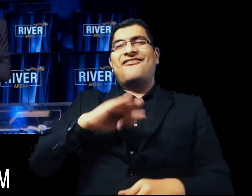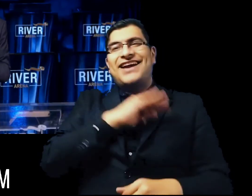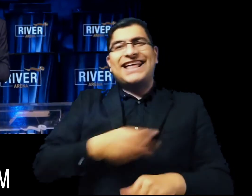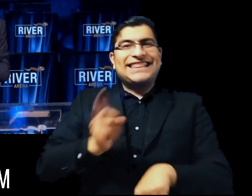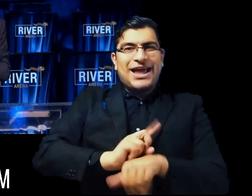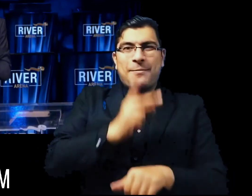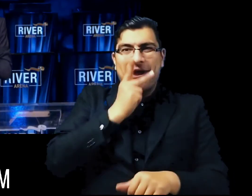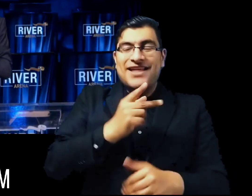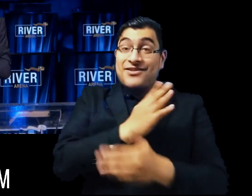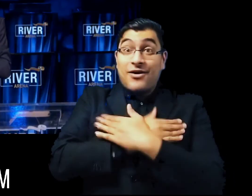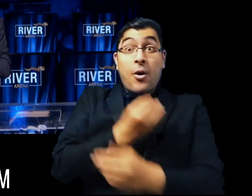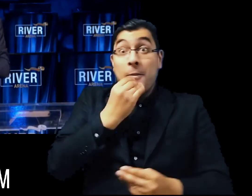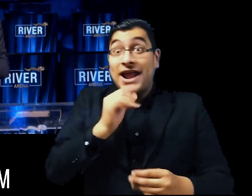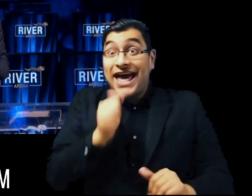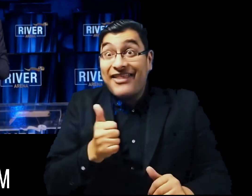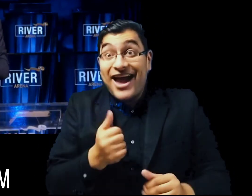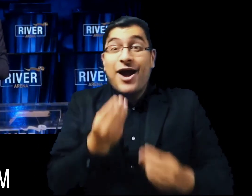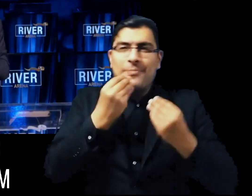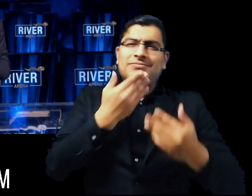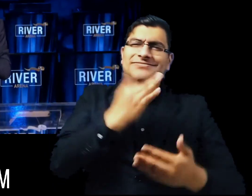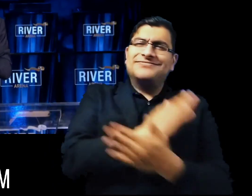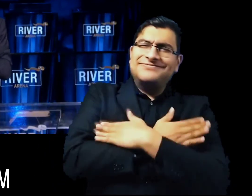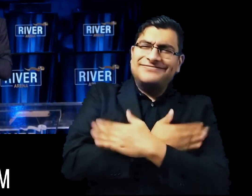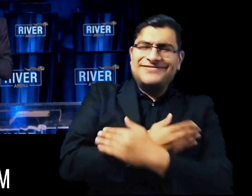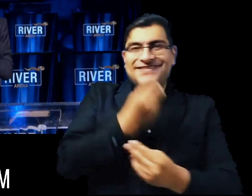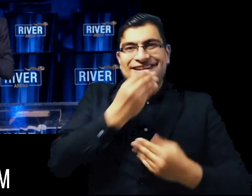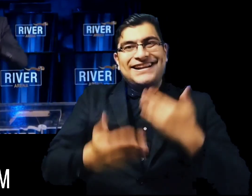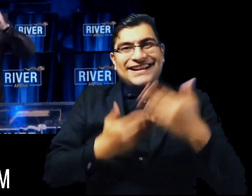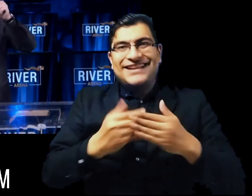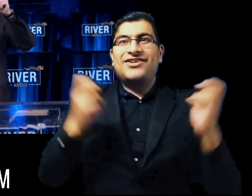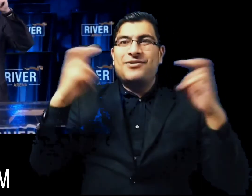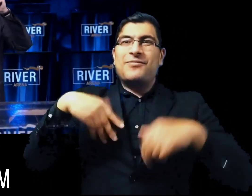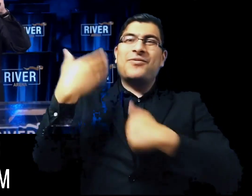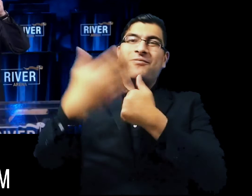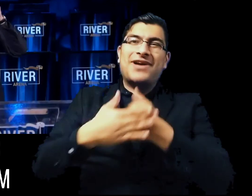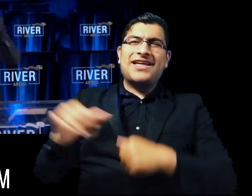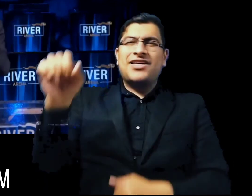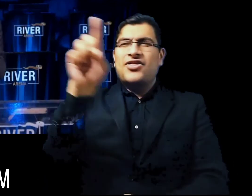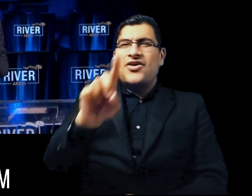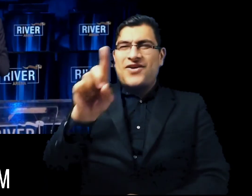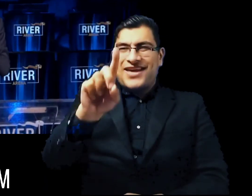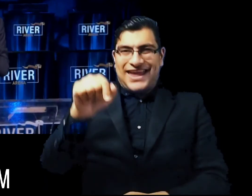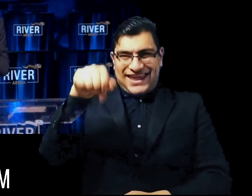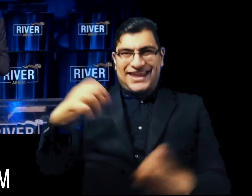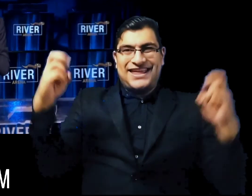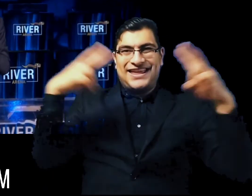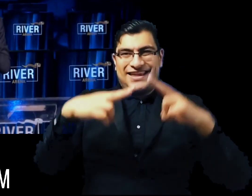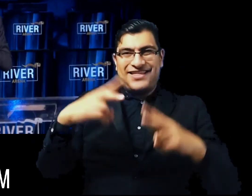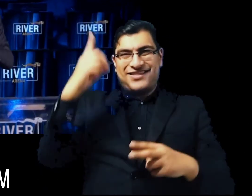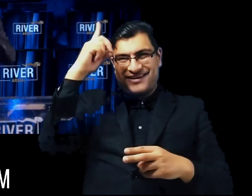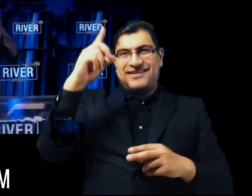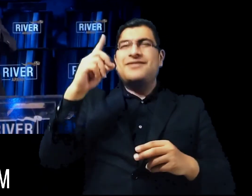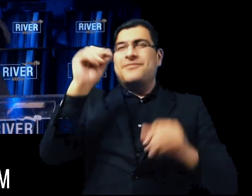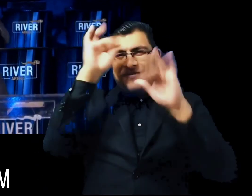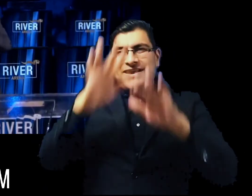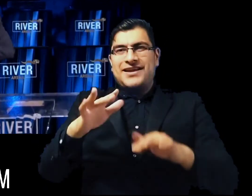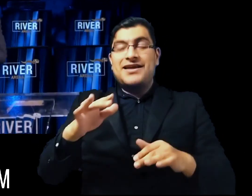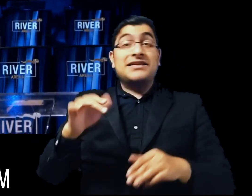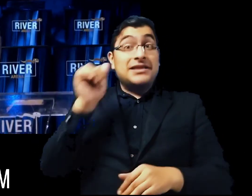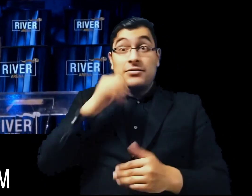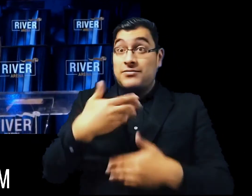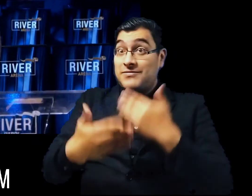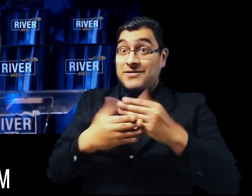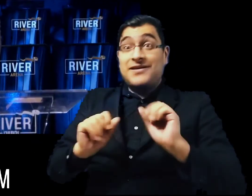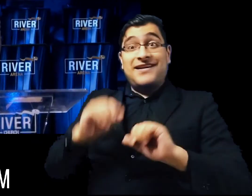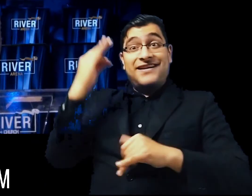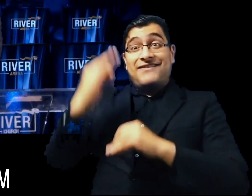comieron, no coman mucho. Si comieron, hagan la digestión. Y nos vemos nosotros el próximo domingo aquí, Dios mediante. Esto es todo. Los dejo con la